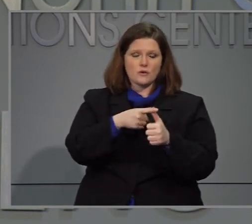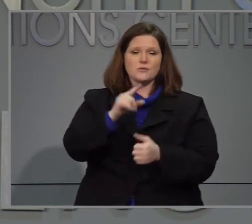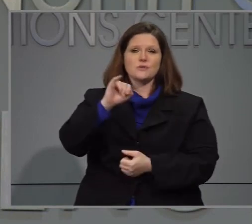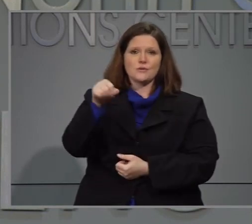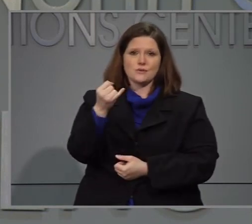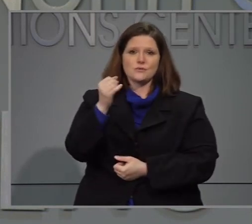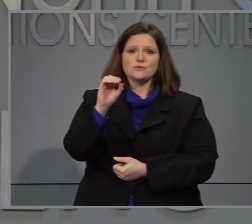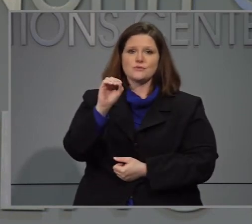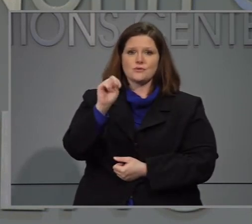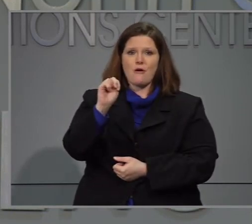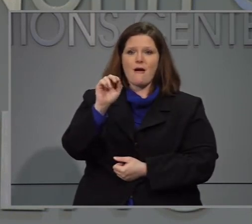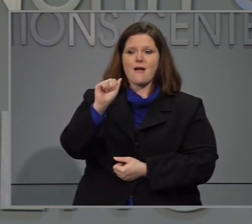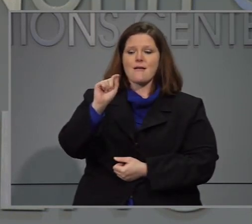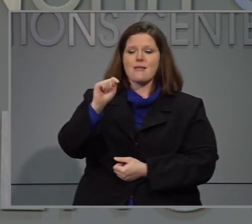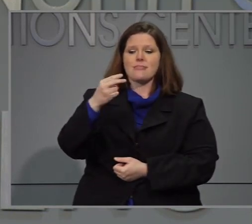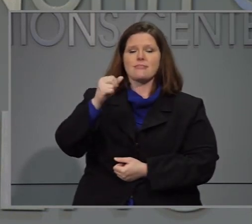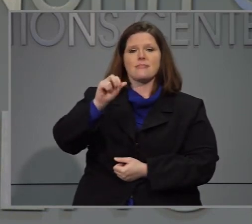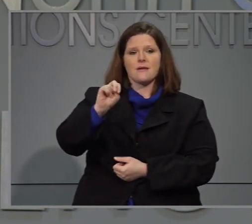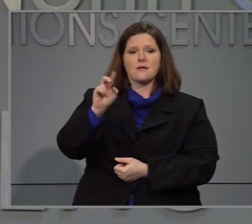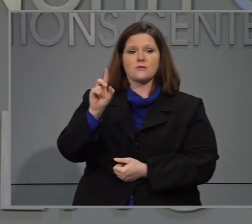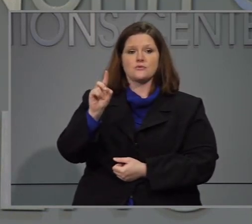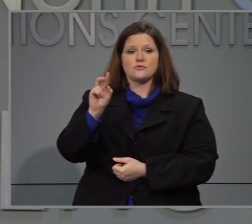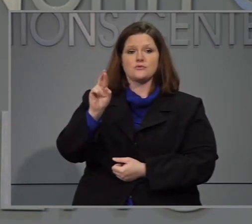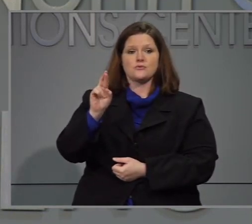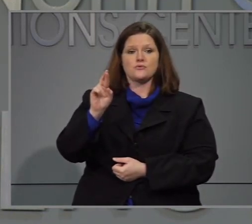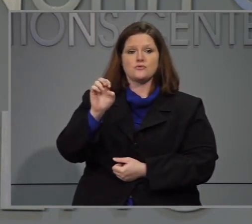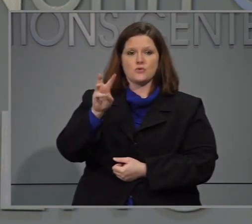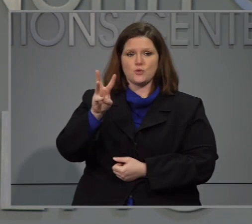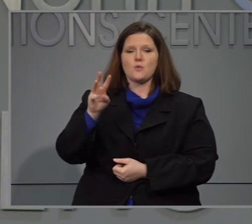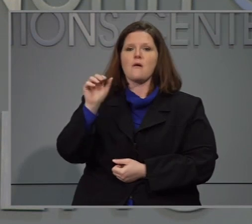Jonathan Drew, de Associated Press.